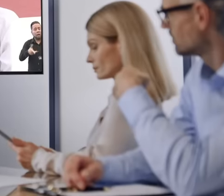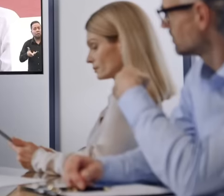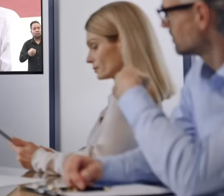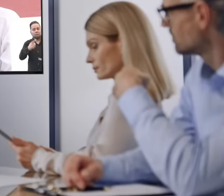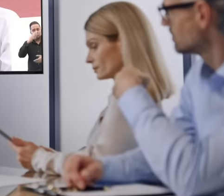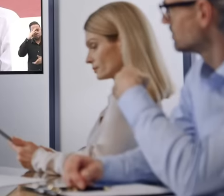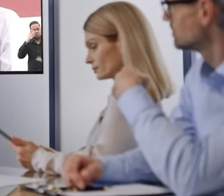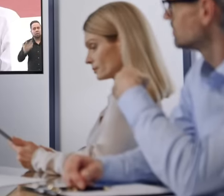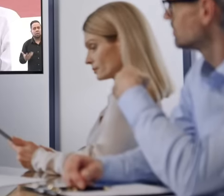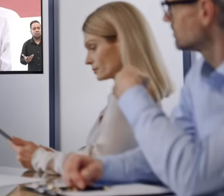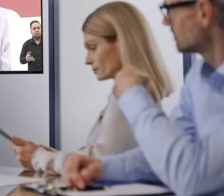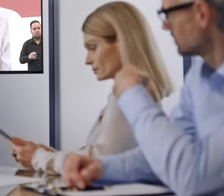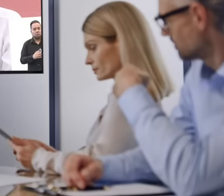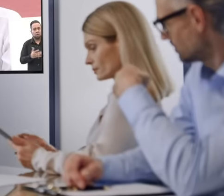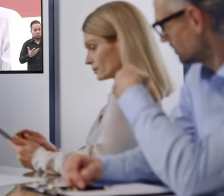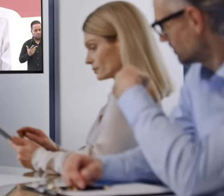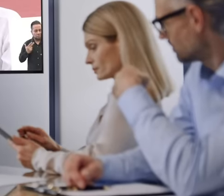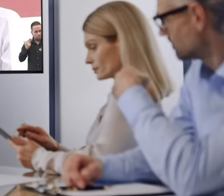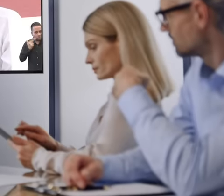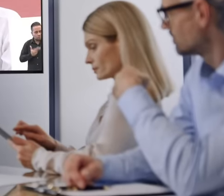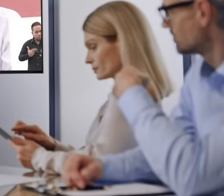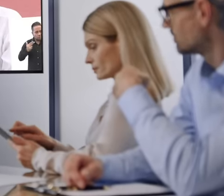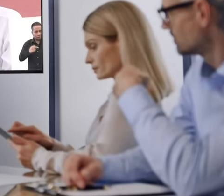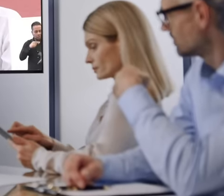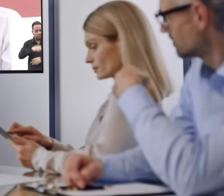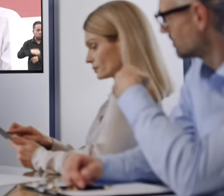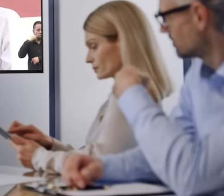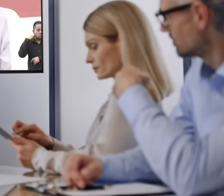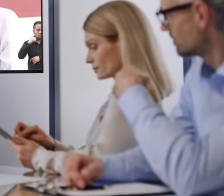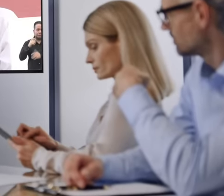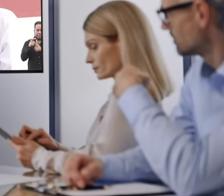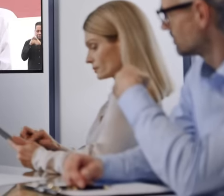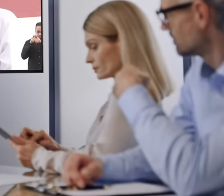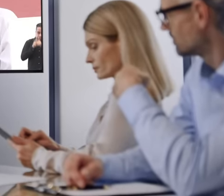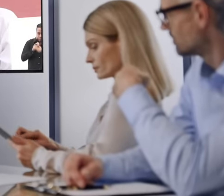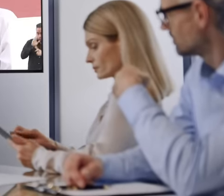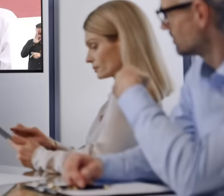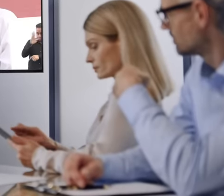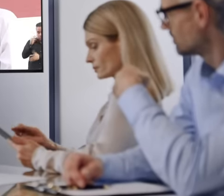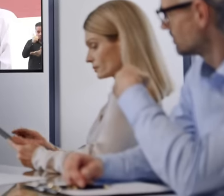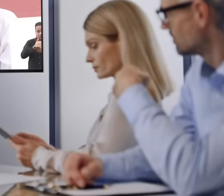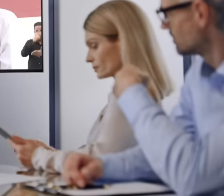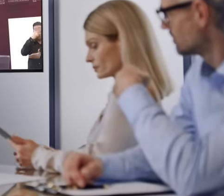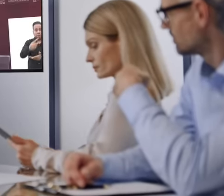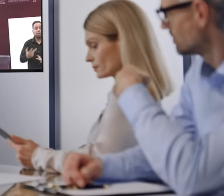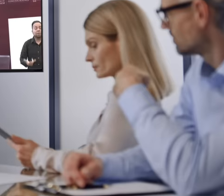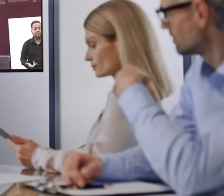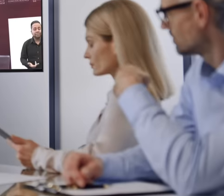tren desde Oaxaca a la Ciudad de México.